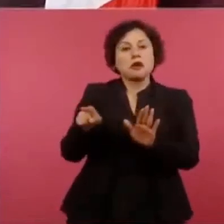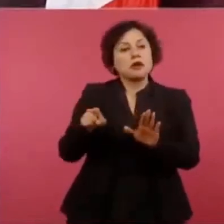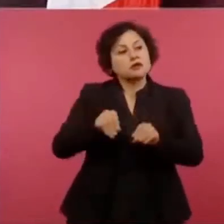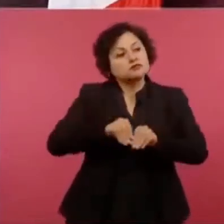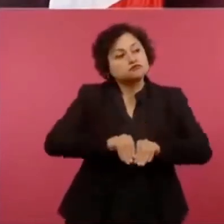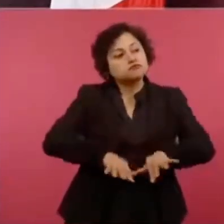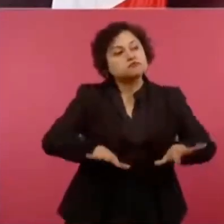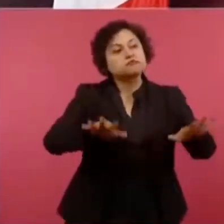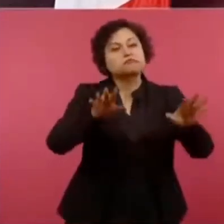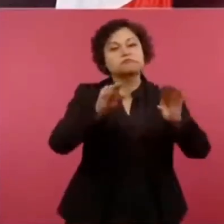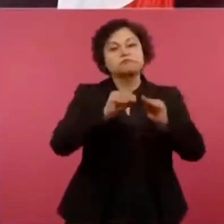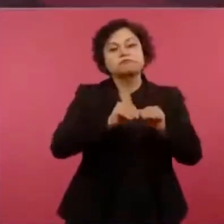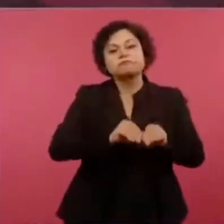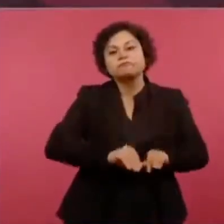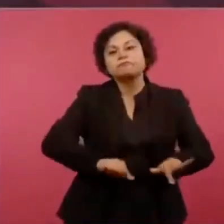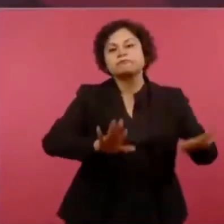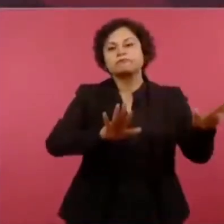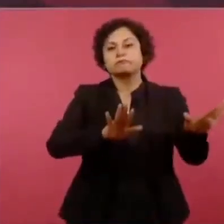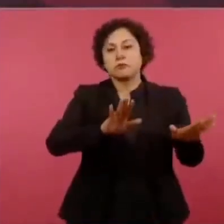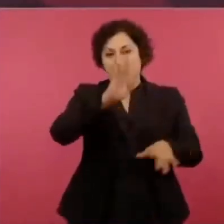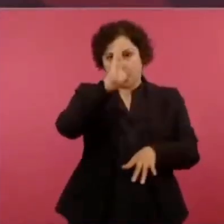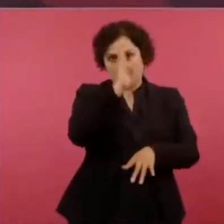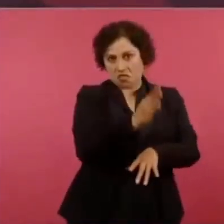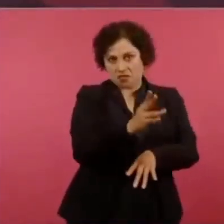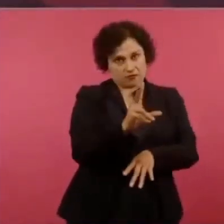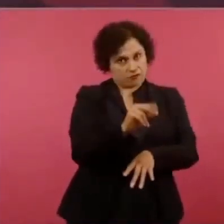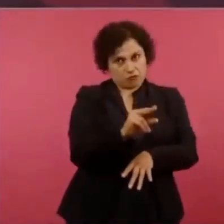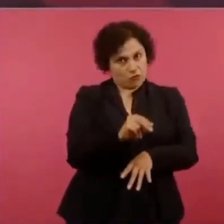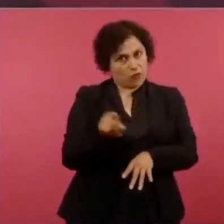sutilmente, subliminalmente,